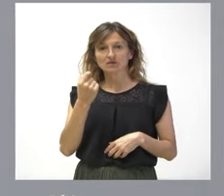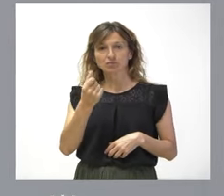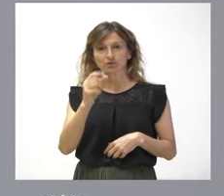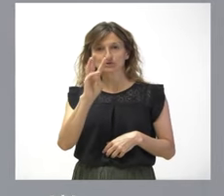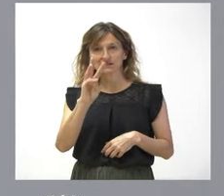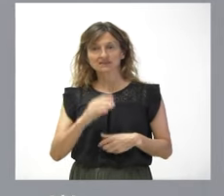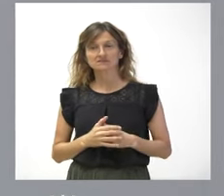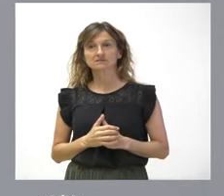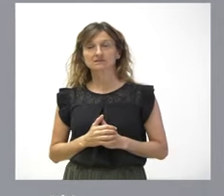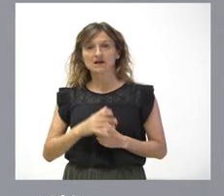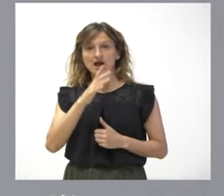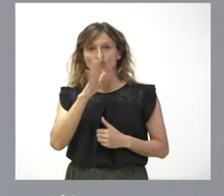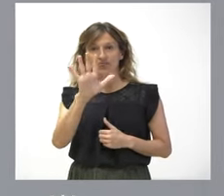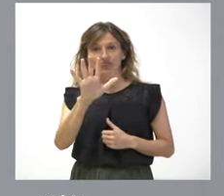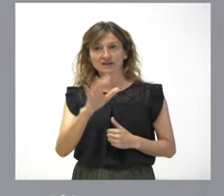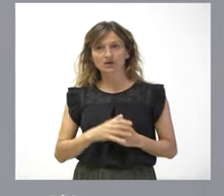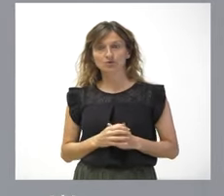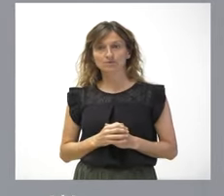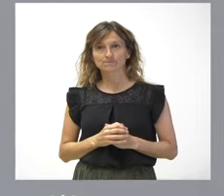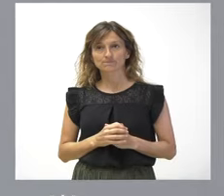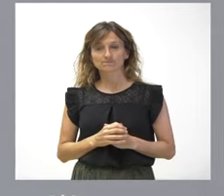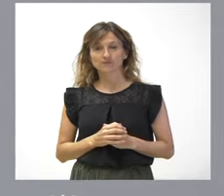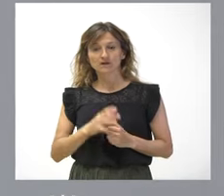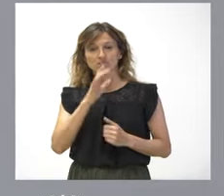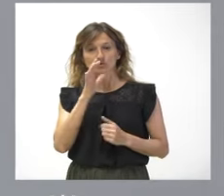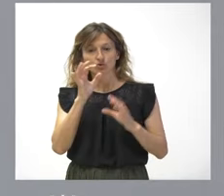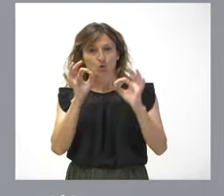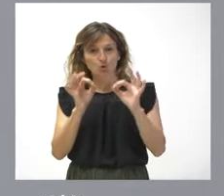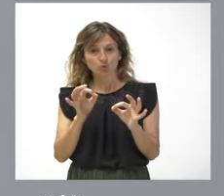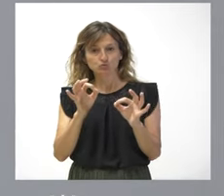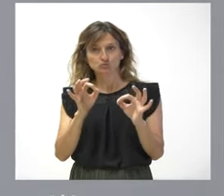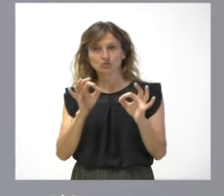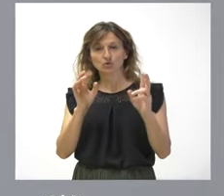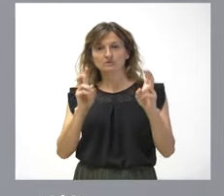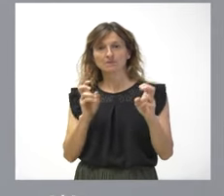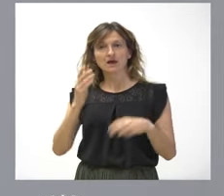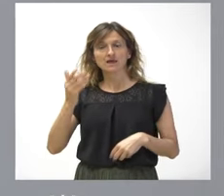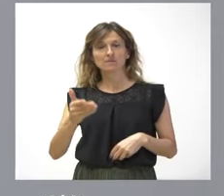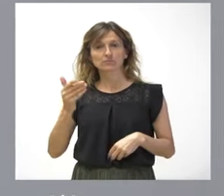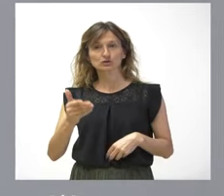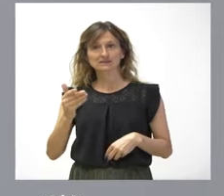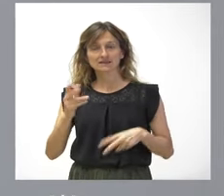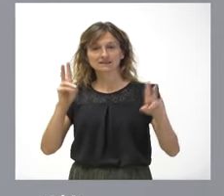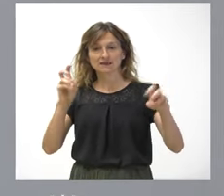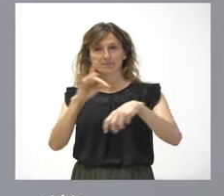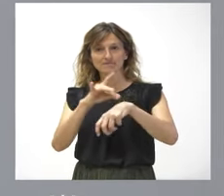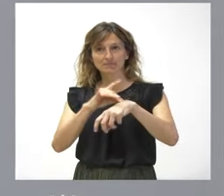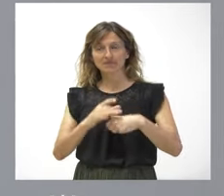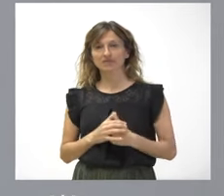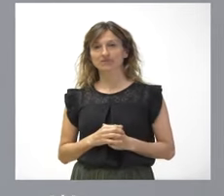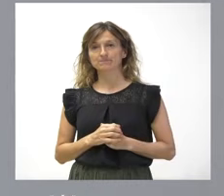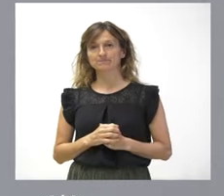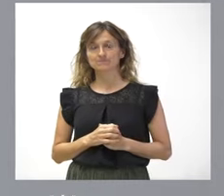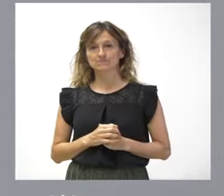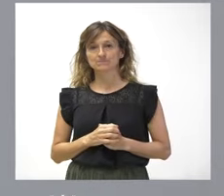tres y ahora llevamos cinco por tanto también hay que poner en su justo ámbito la importancia de esta enfermedad